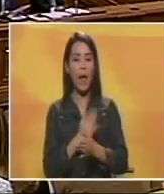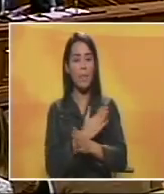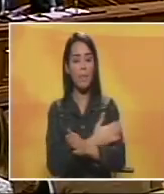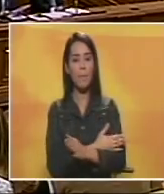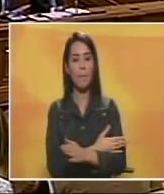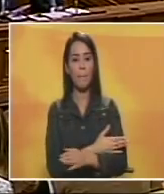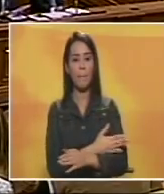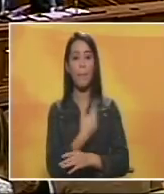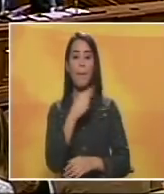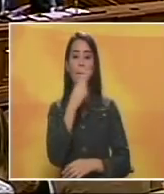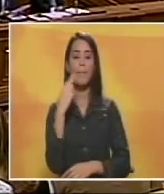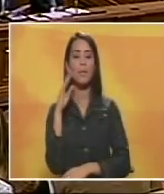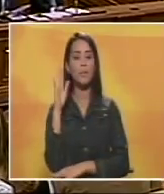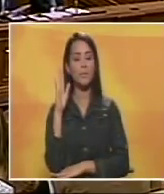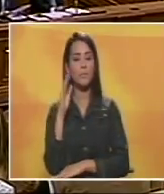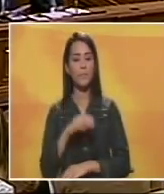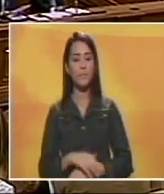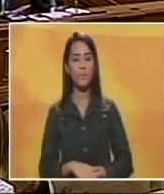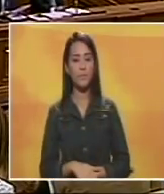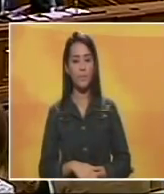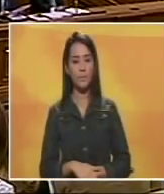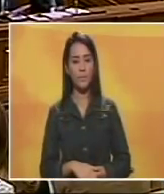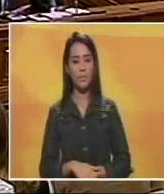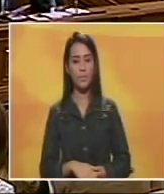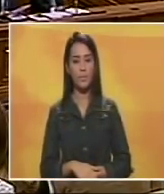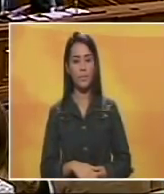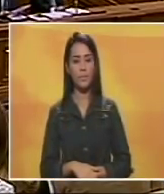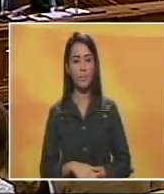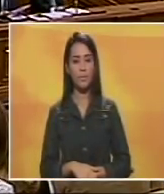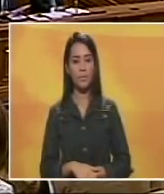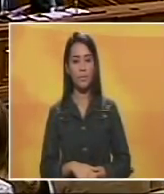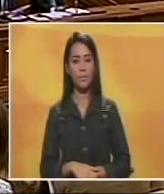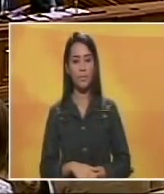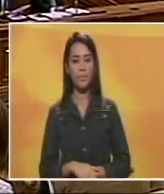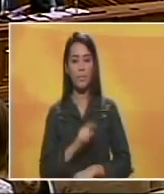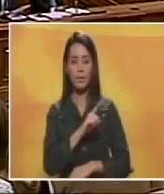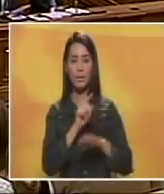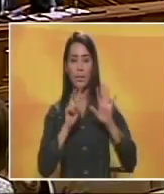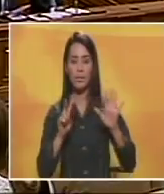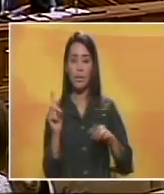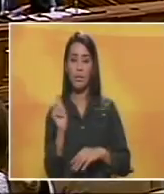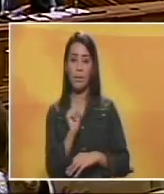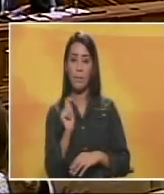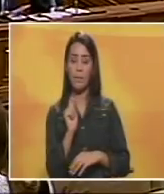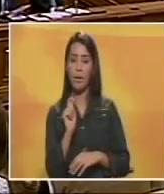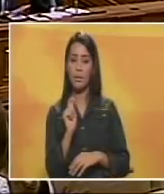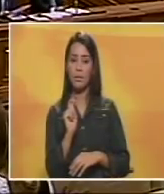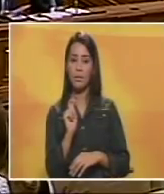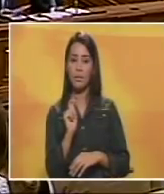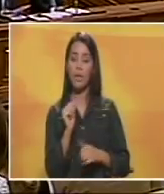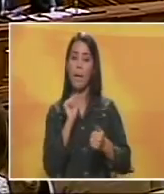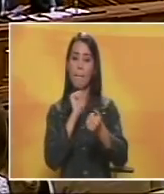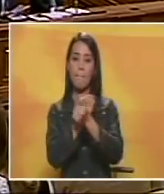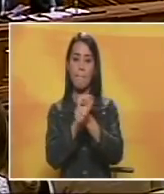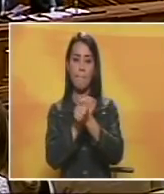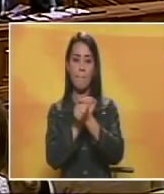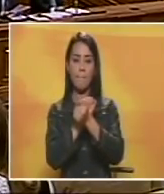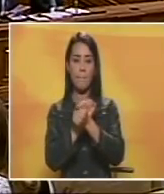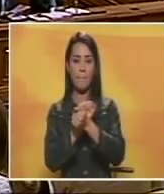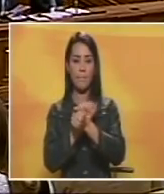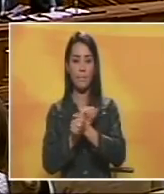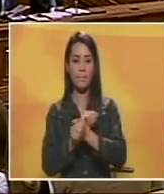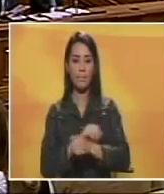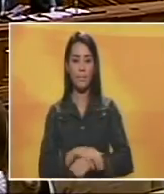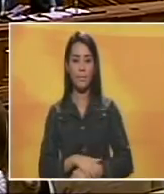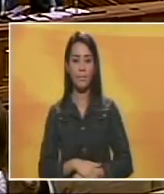sido juramentado diputado suplente y desde hace 17 meses permanecía recluido